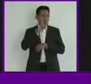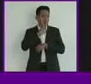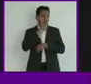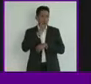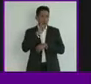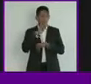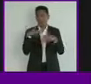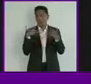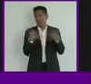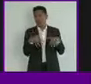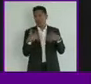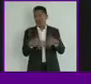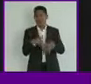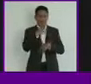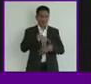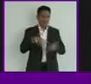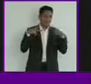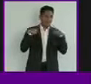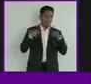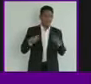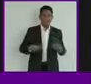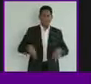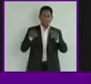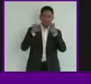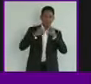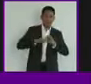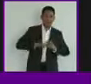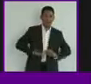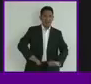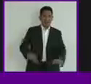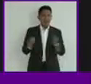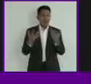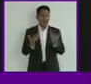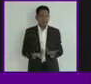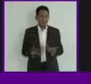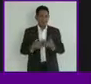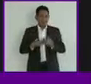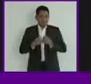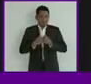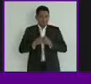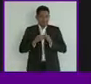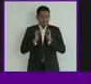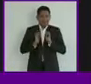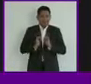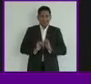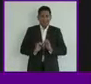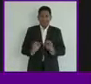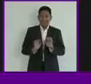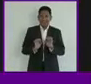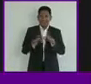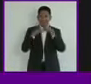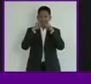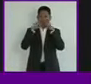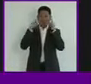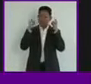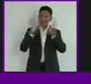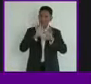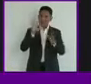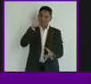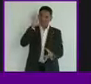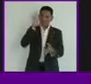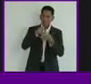cóctel, ¿no? O los hombres, ¿no? Con la tela ya del traje también con cubrebocas, etcétera. Entonces me parece mucho, muy importante esta parte que ustedes traen muy